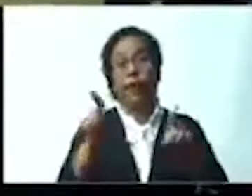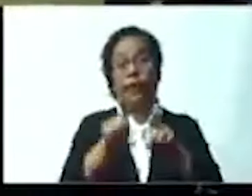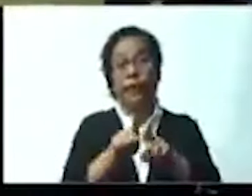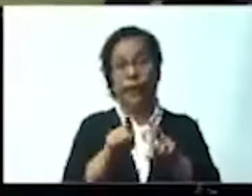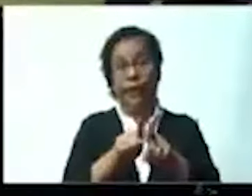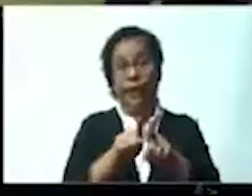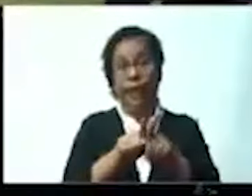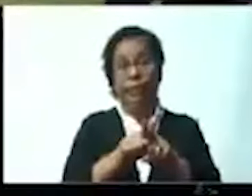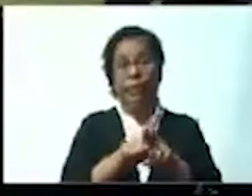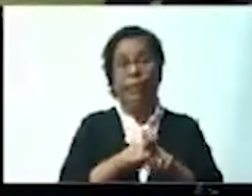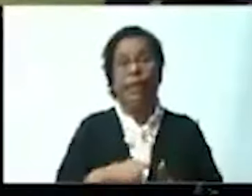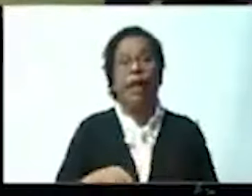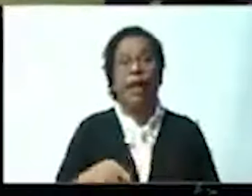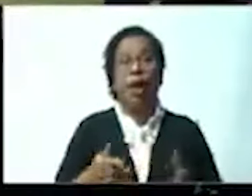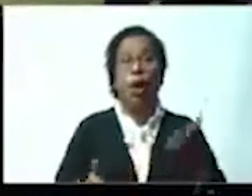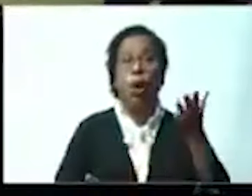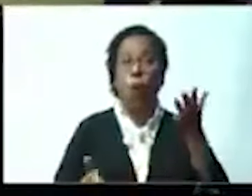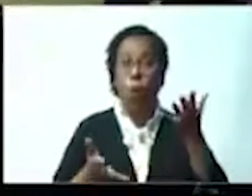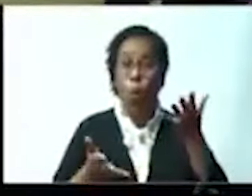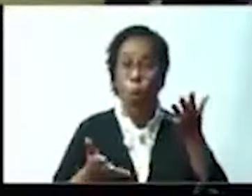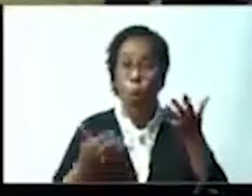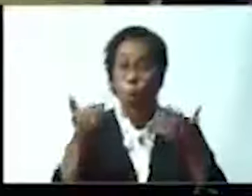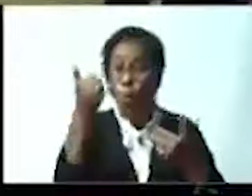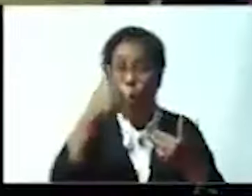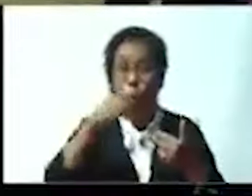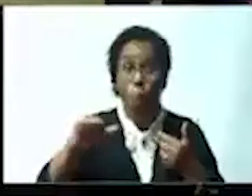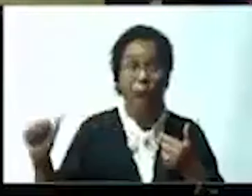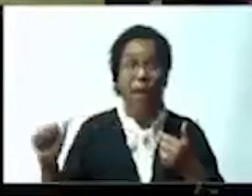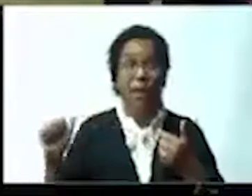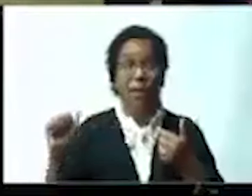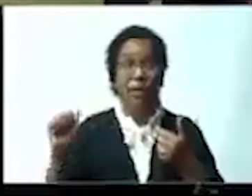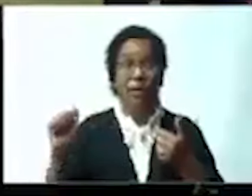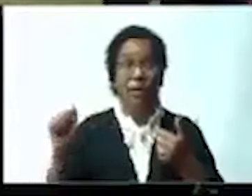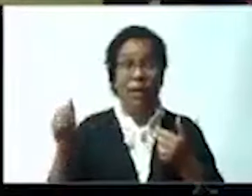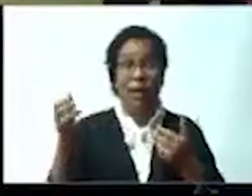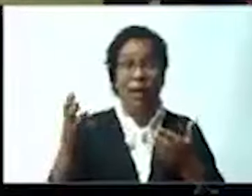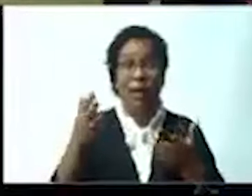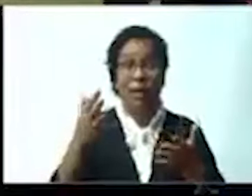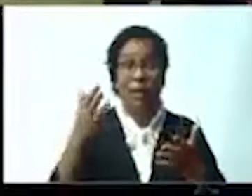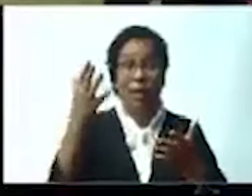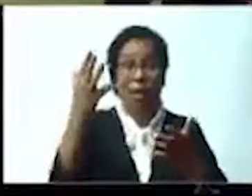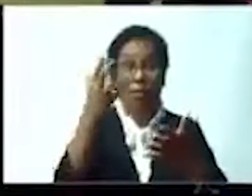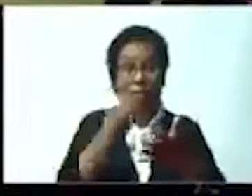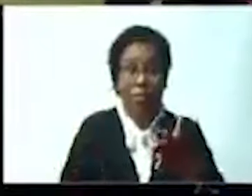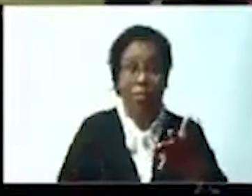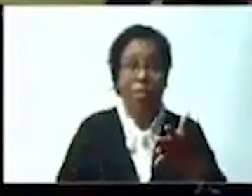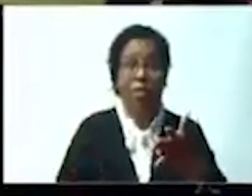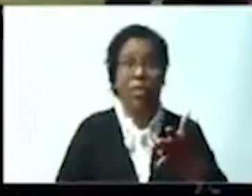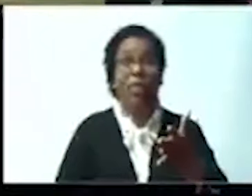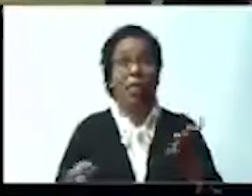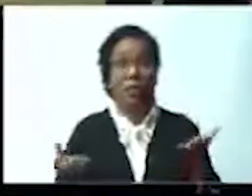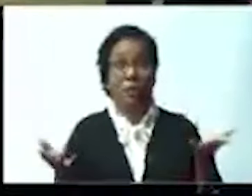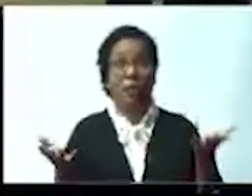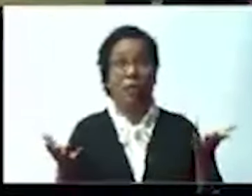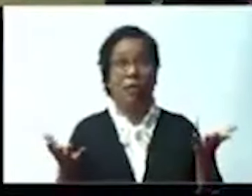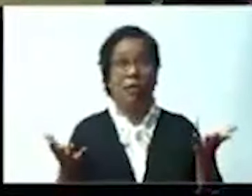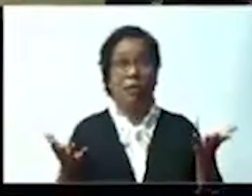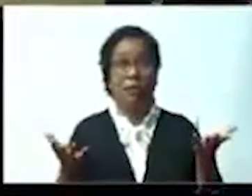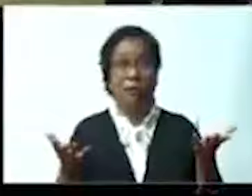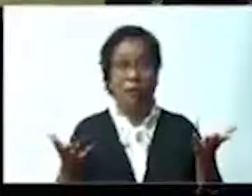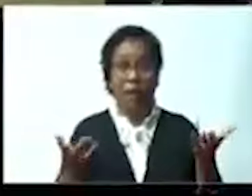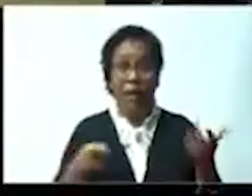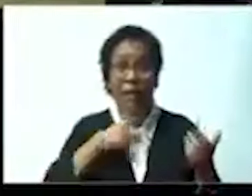hacen las inversiones al 2030 que supuestamente se van a hacer y que no tienen que ver nada con